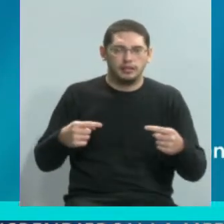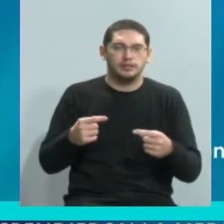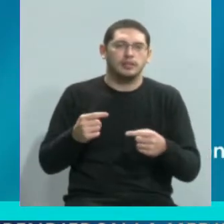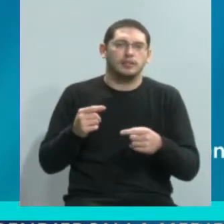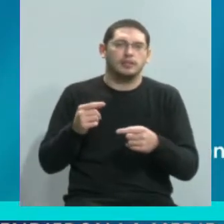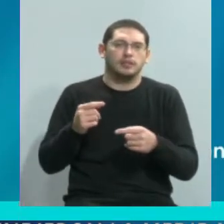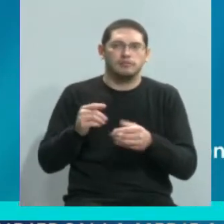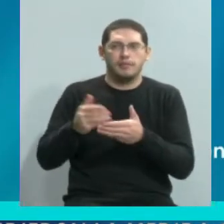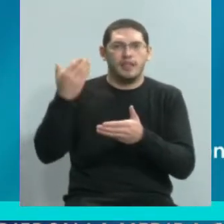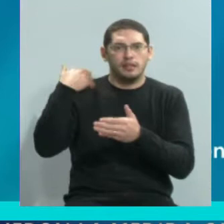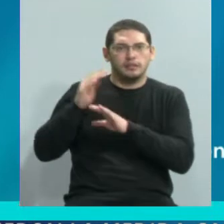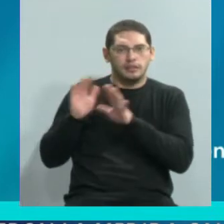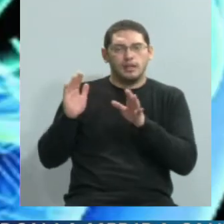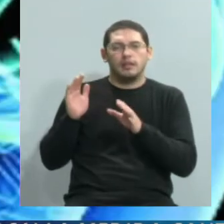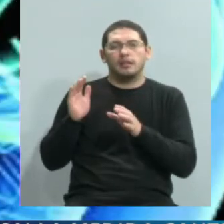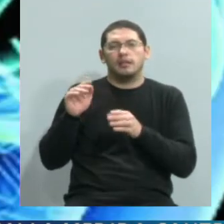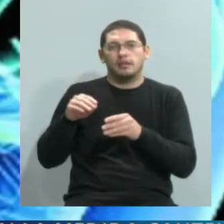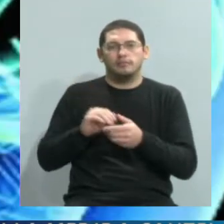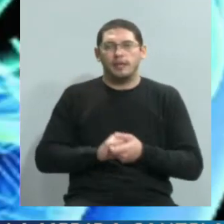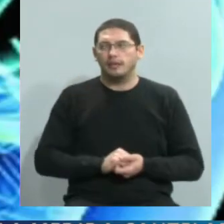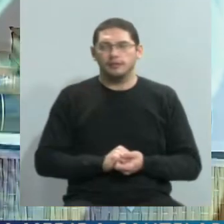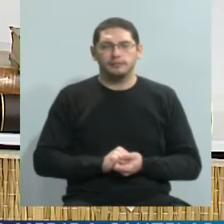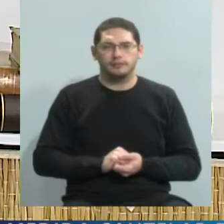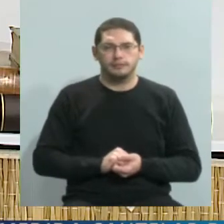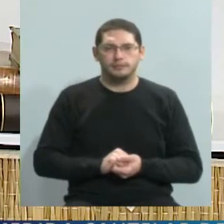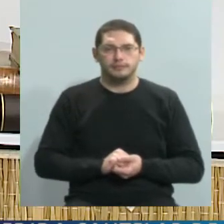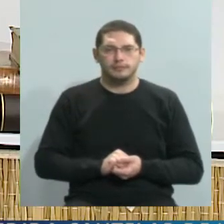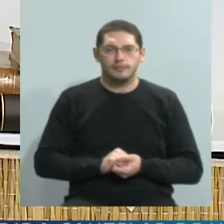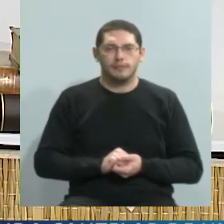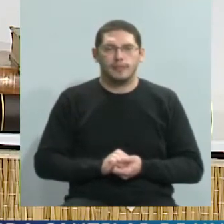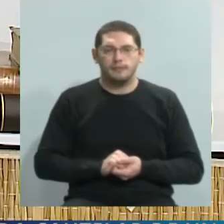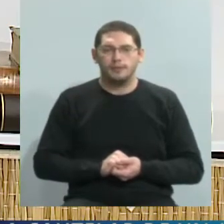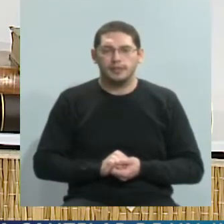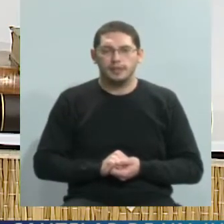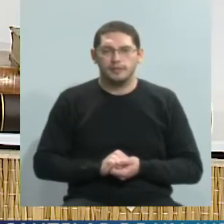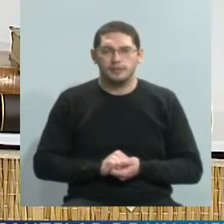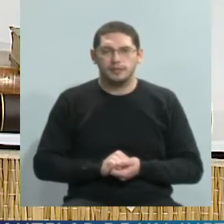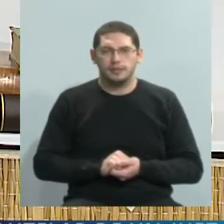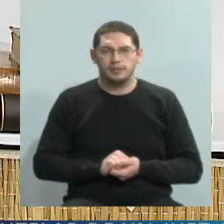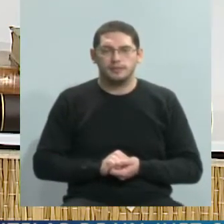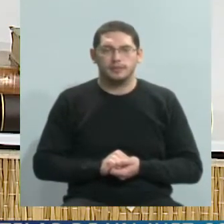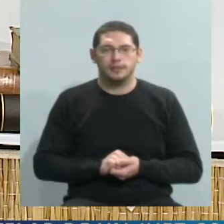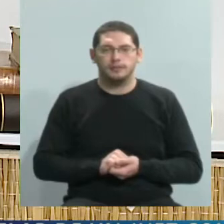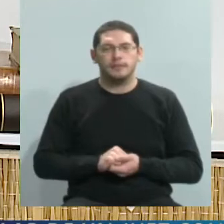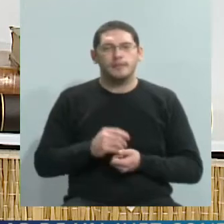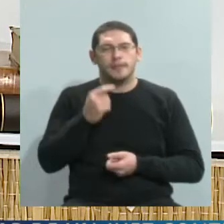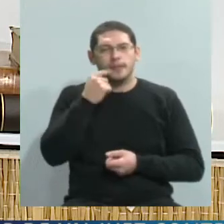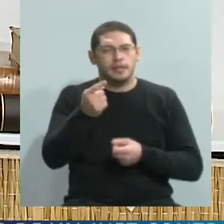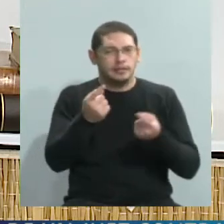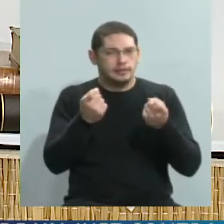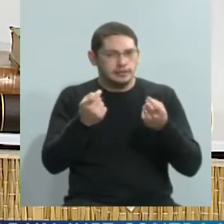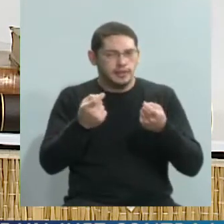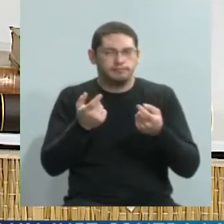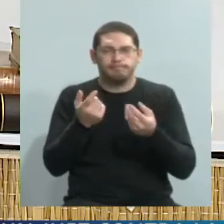práctica y son muy efectivas. ¿Quiénes son los que van y buscan esta posibilidad de enfrentar